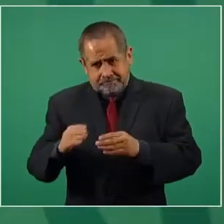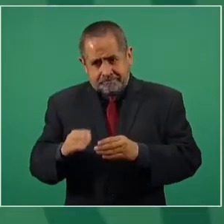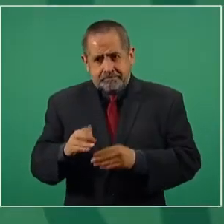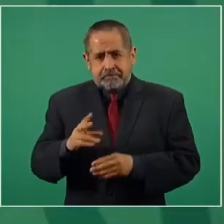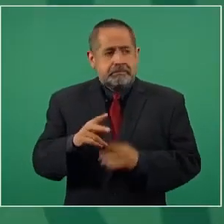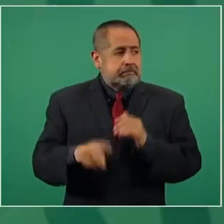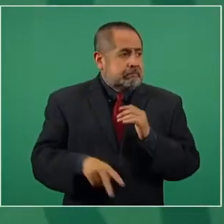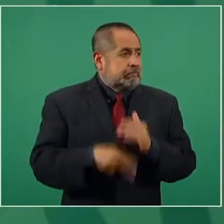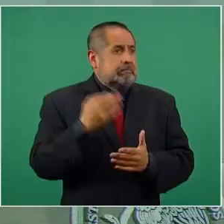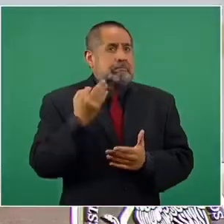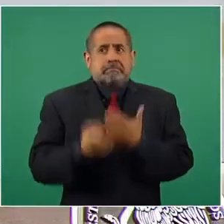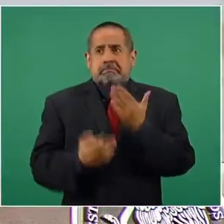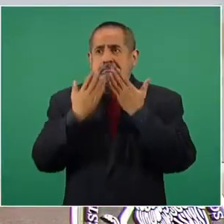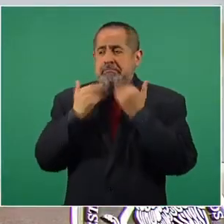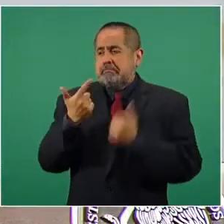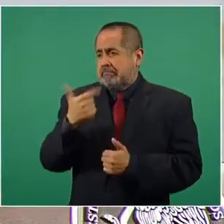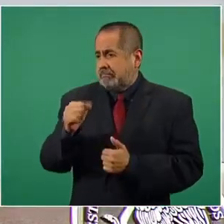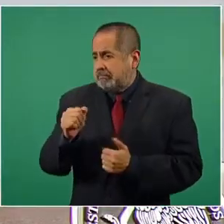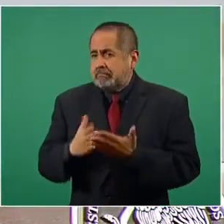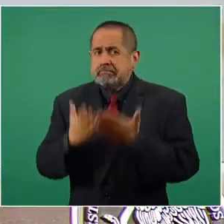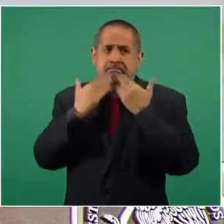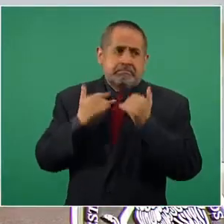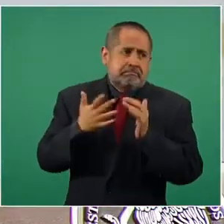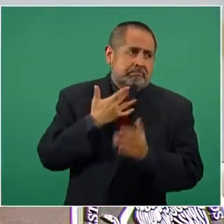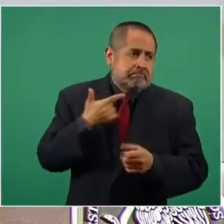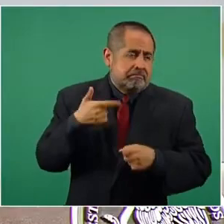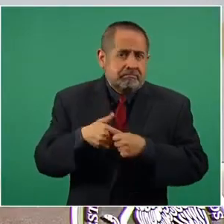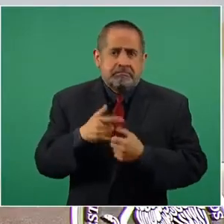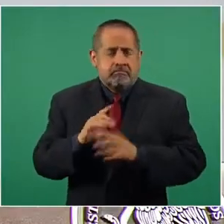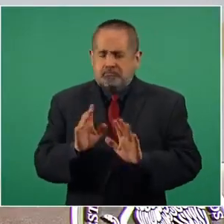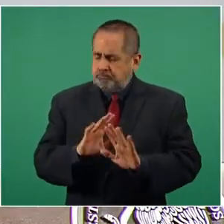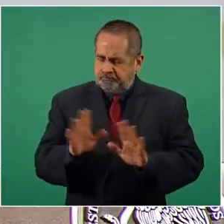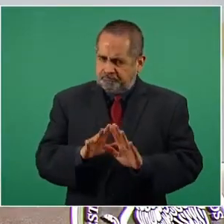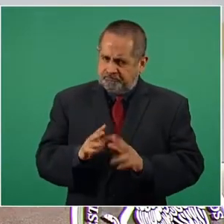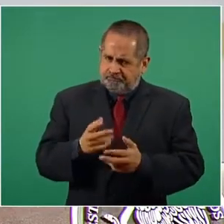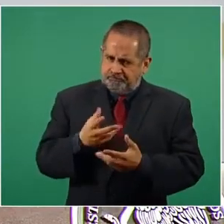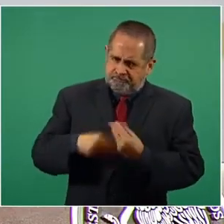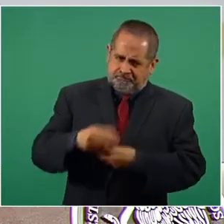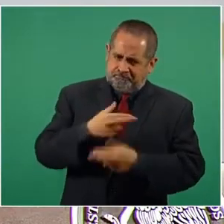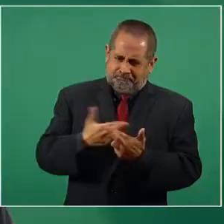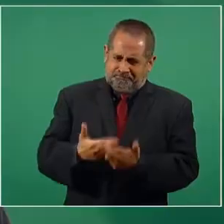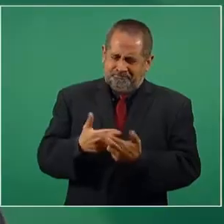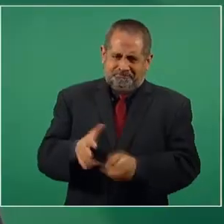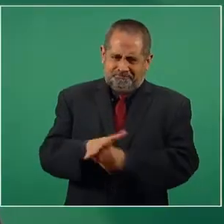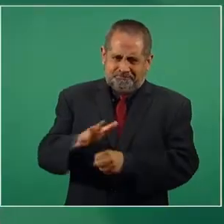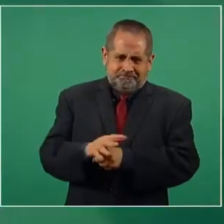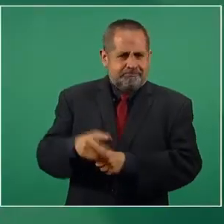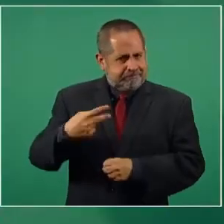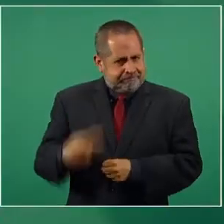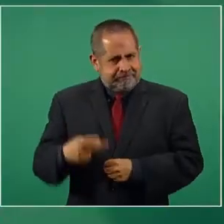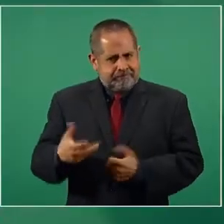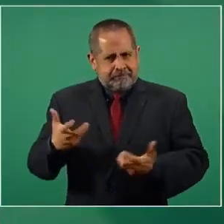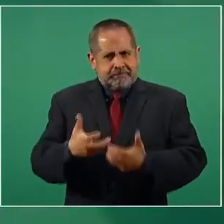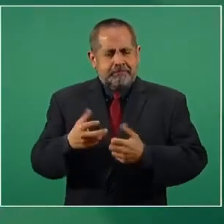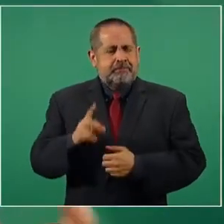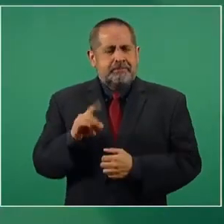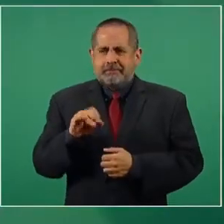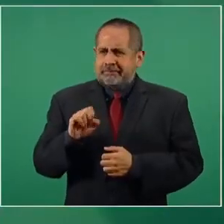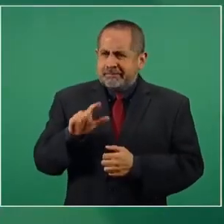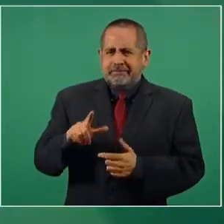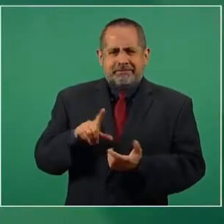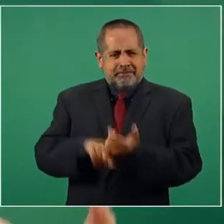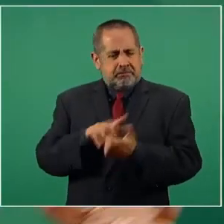falte el gas, que no nos falten las gasolinas, que no nos falte el diésel, que